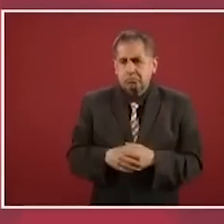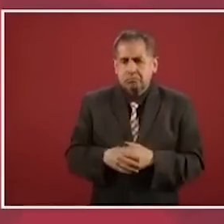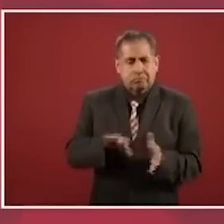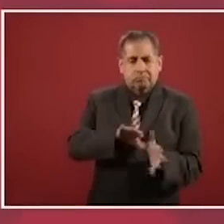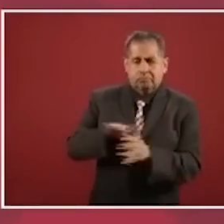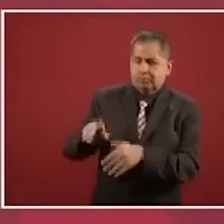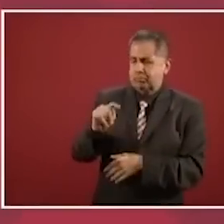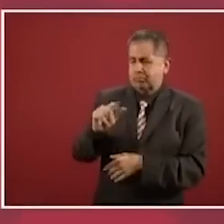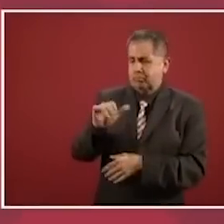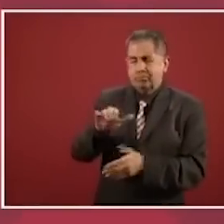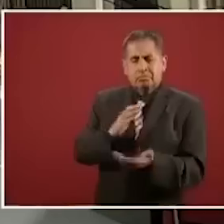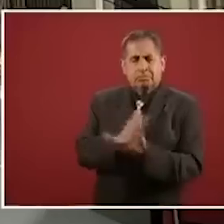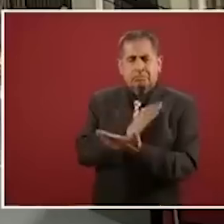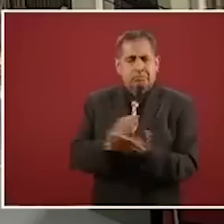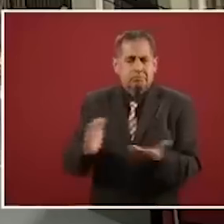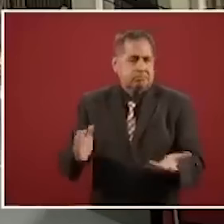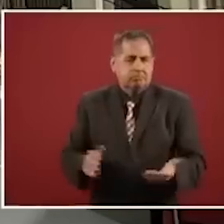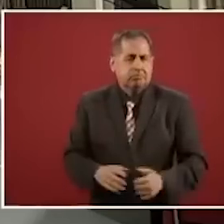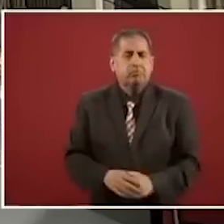entredicho el tratado.